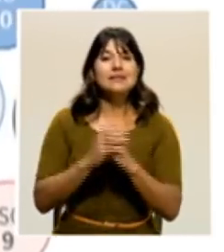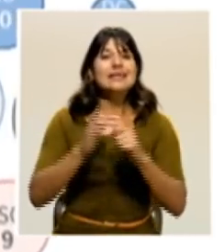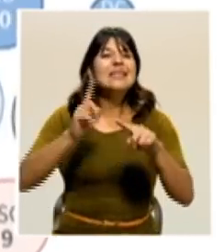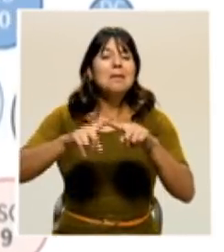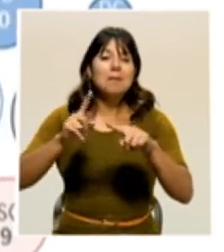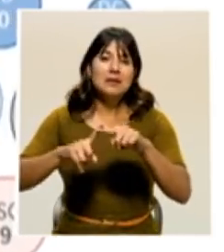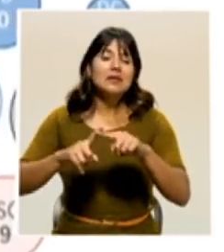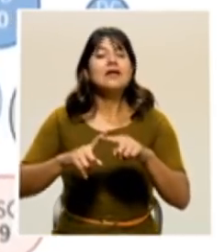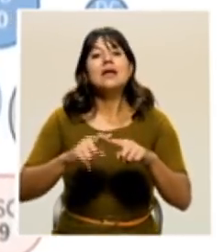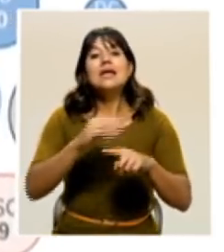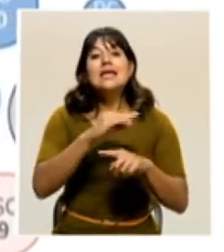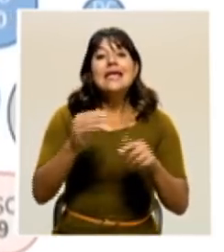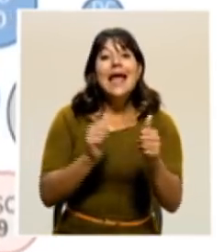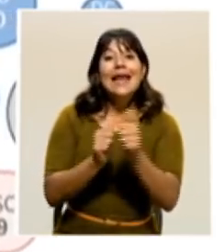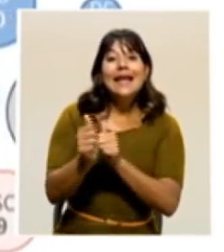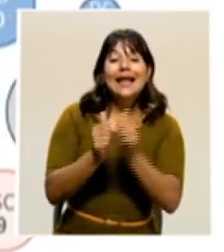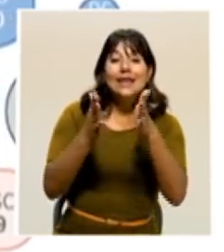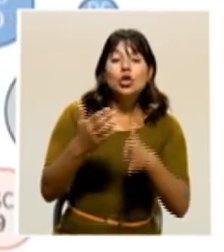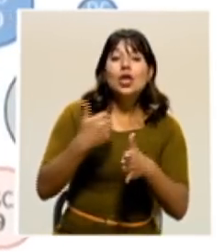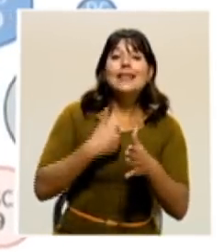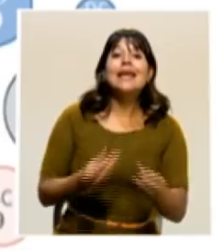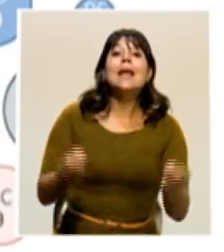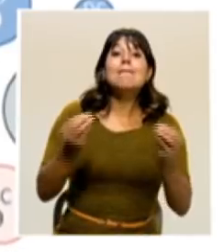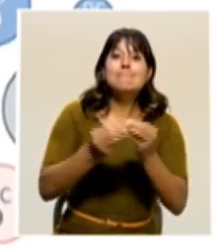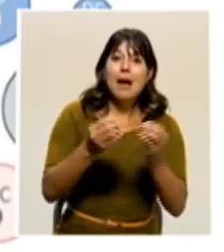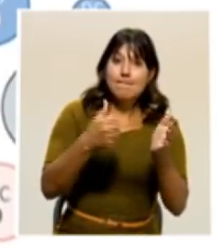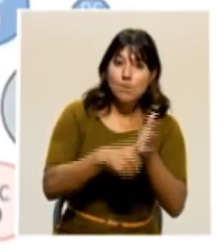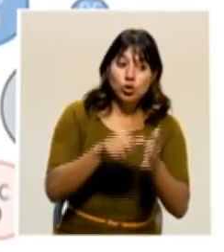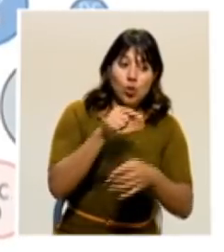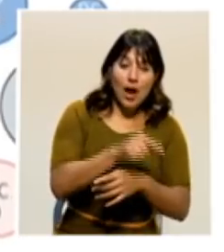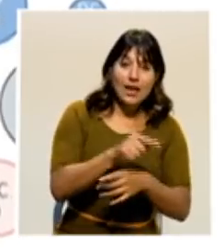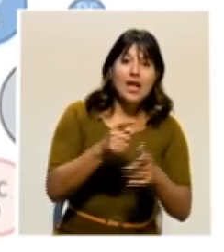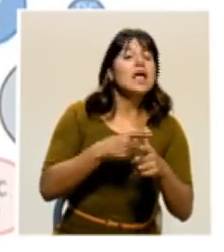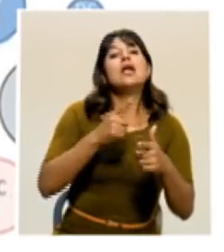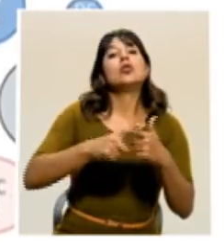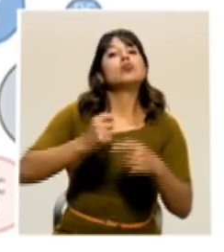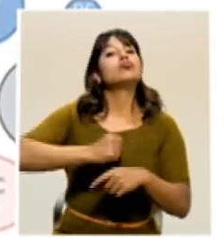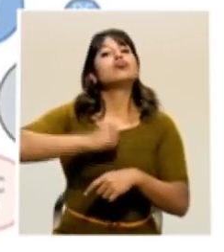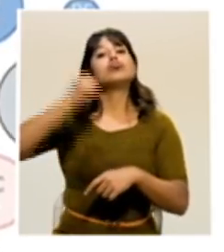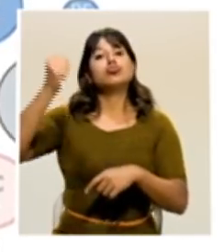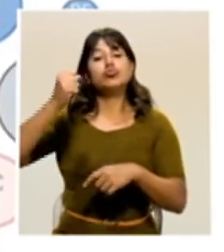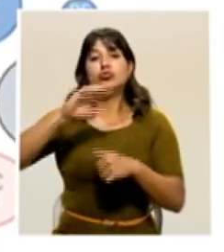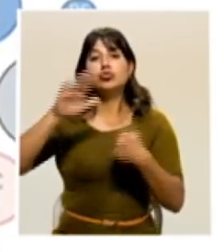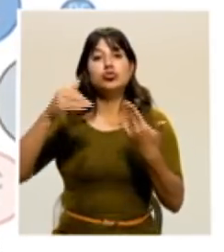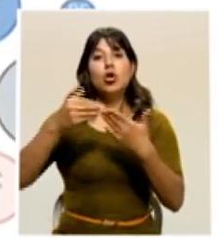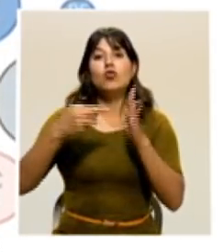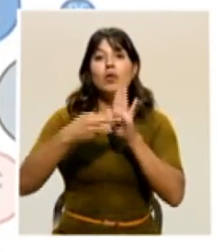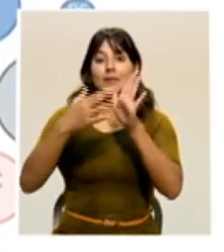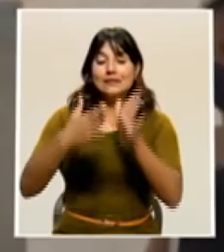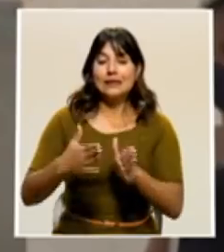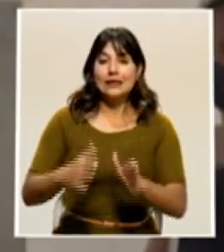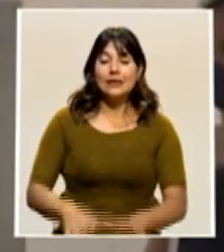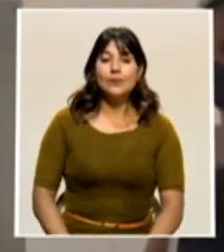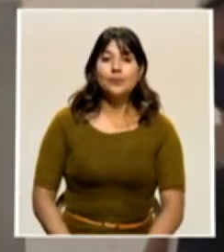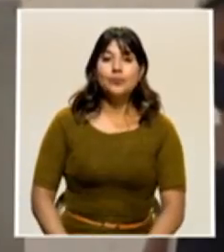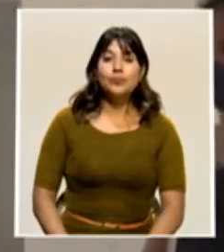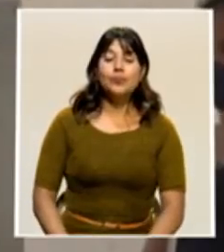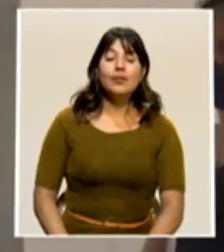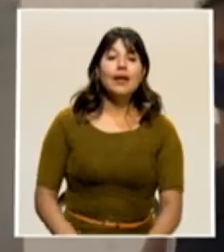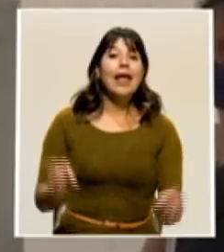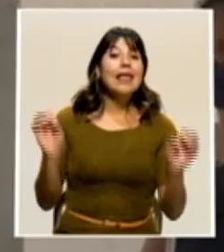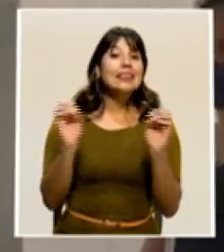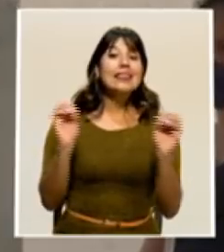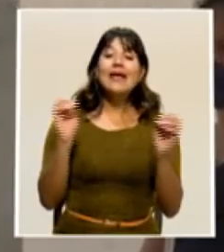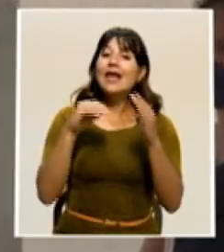Maine, el candidato que obtiene más votos se lleva, en teoría, todos los representantes de ese estado. Nada en la